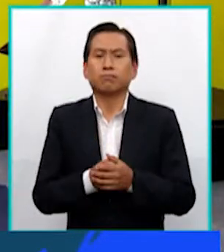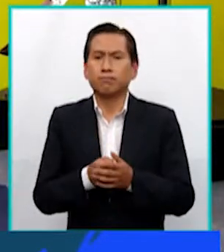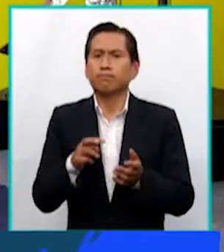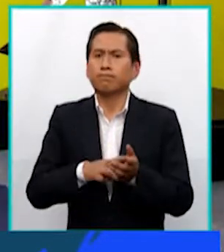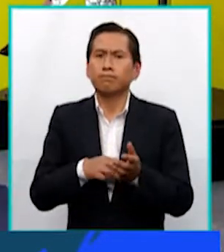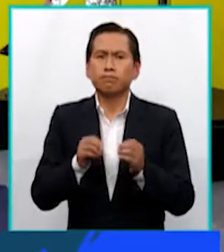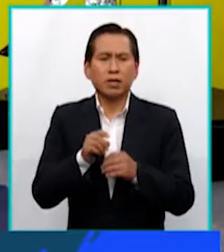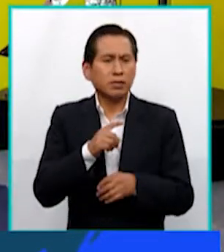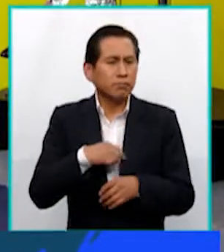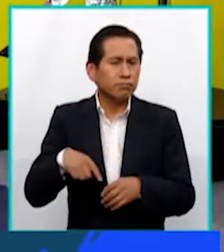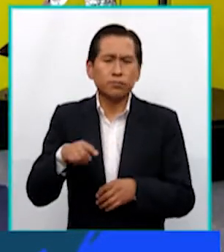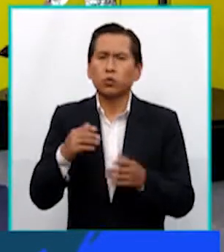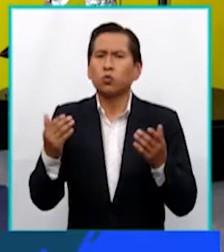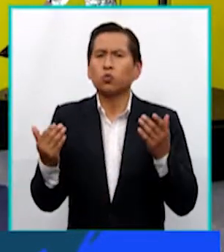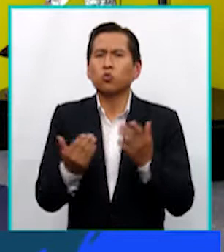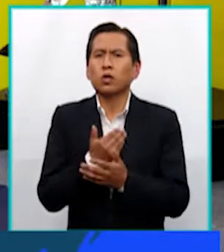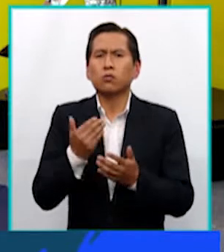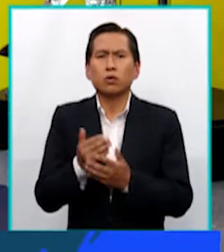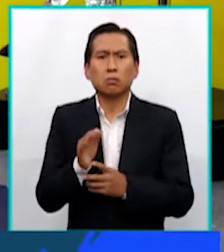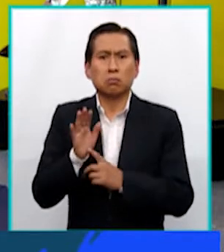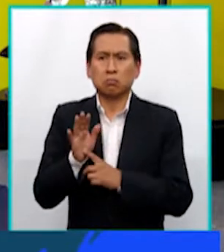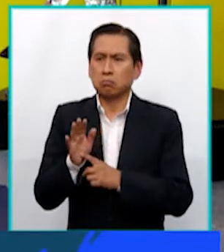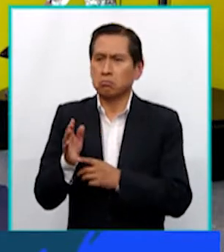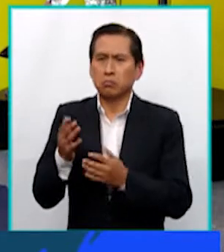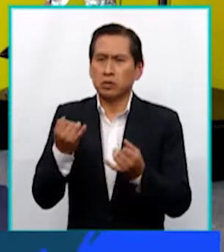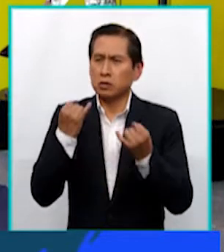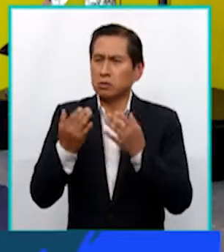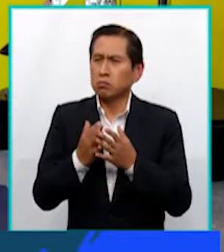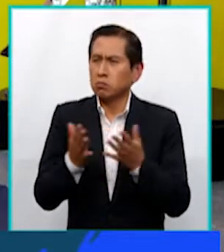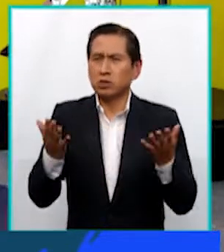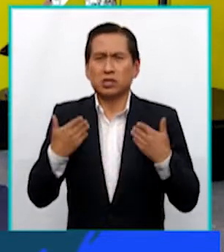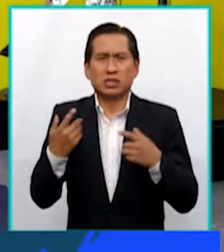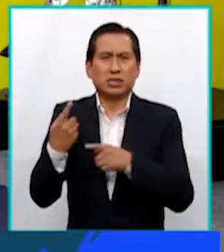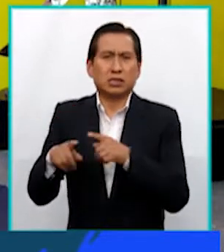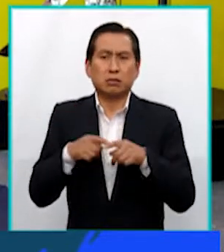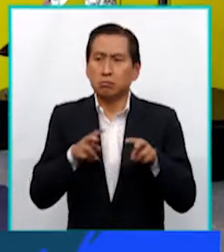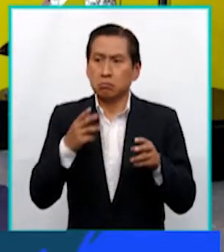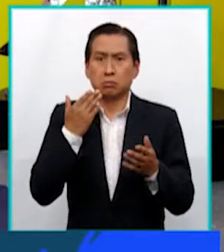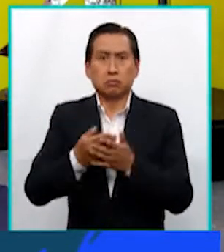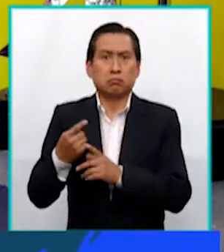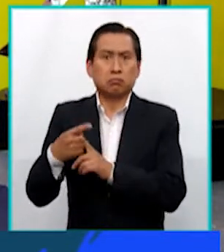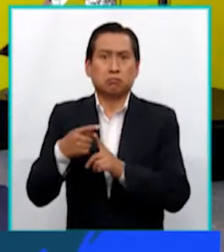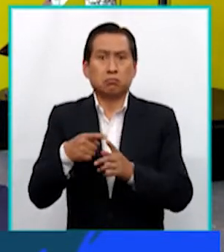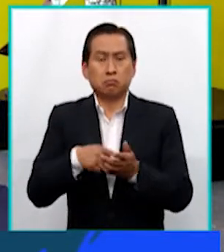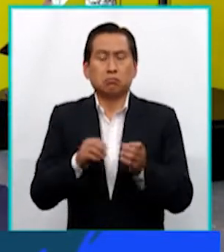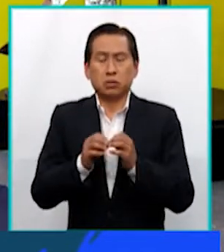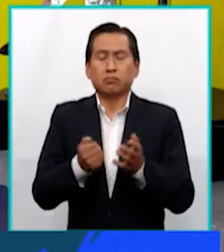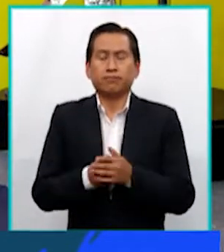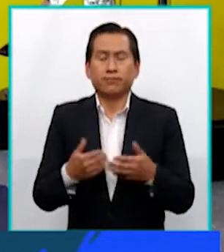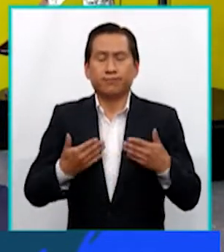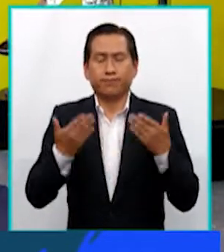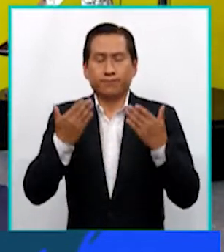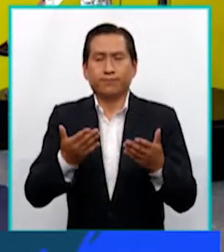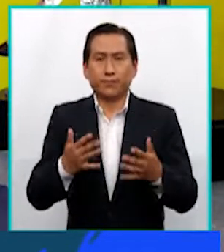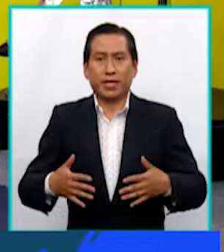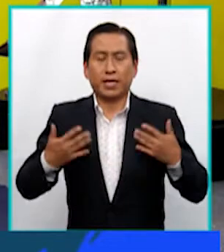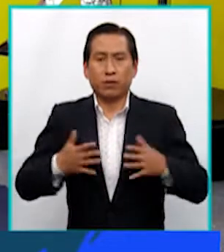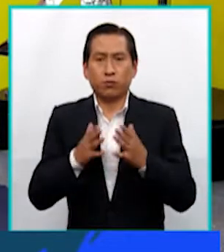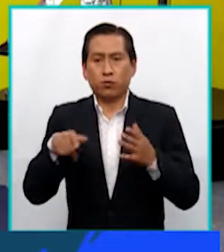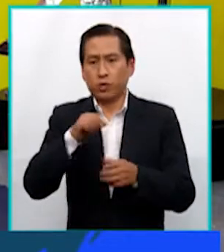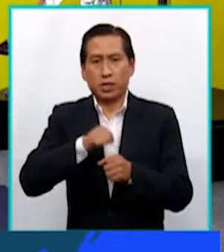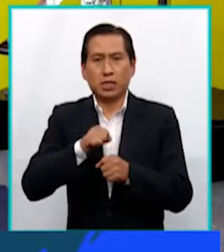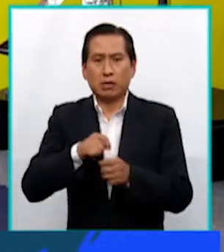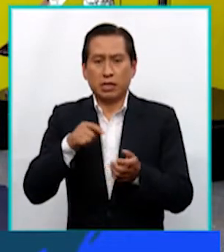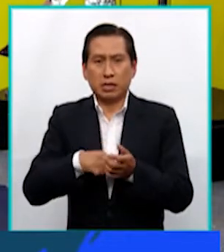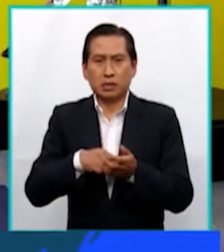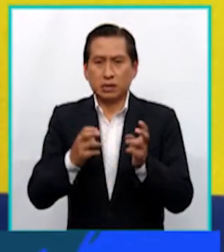mismo tiempo con esta modernidad que tiene tanta información al mismo tiempo, me parece buenísimo. Así es que nada, los felicito, me alegra muchísimo que estén trabajando